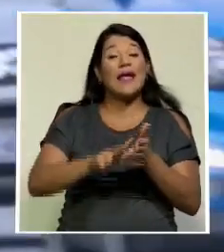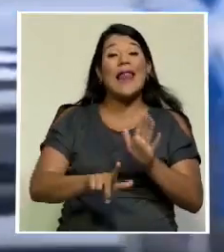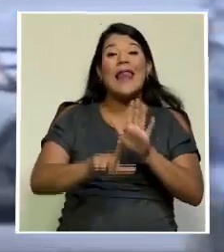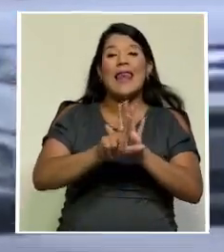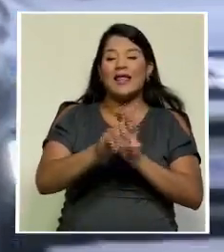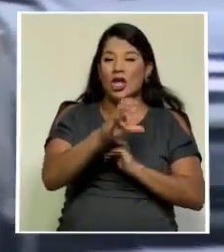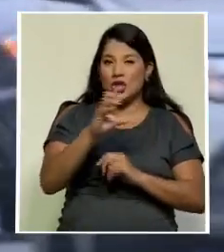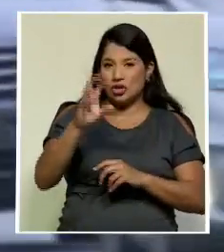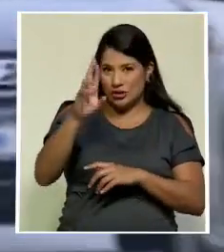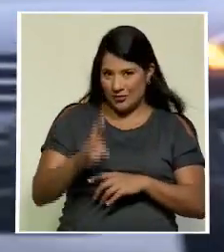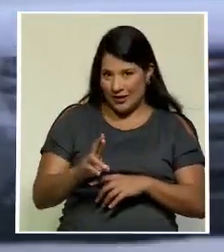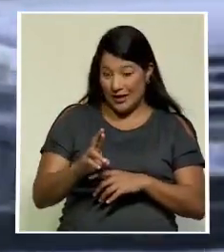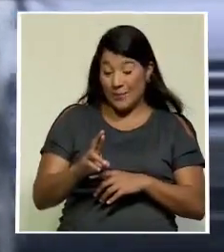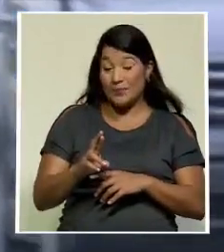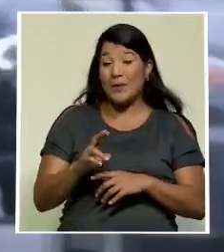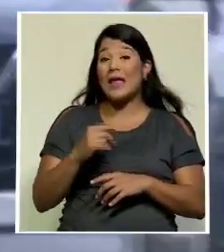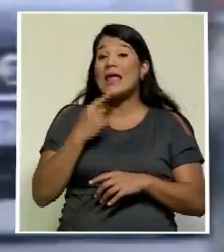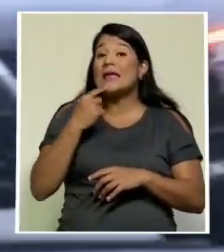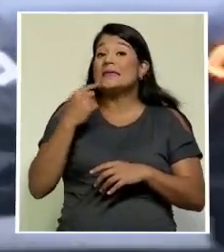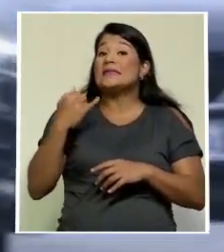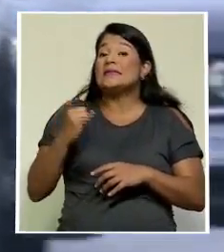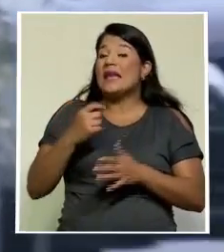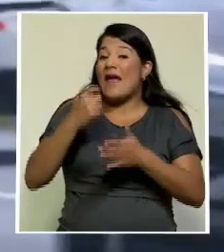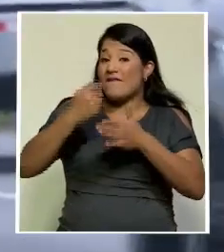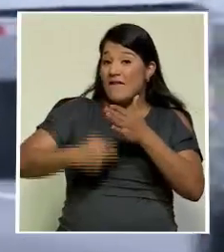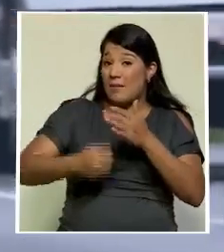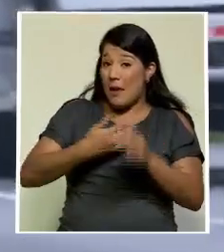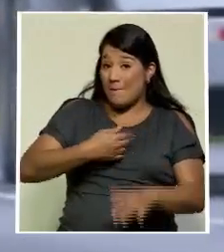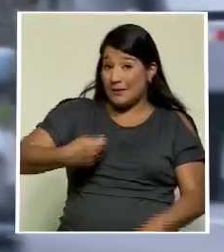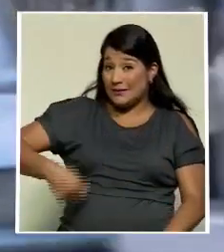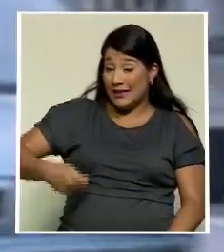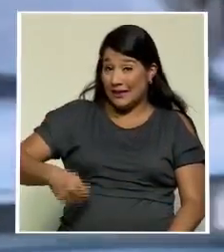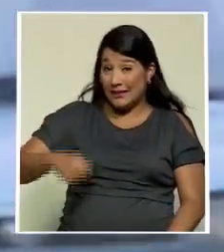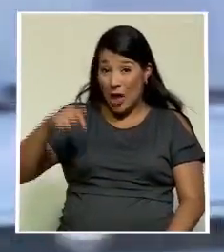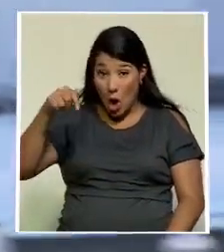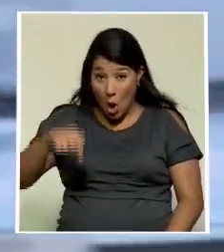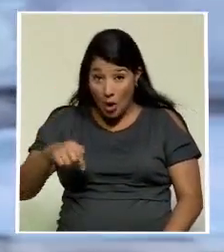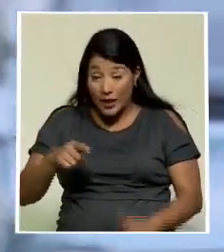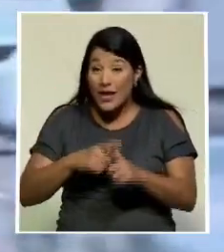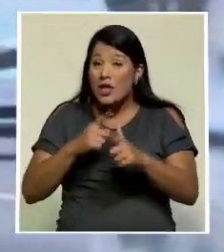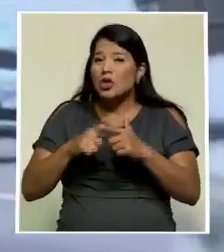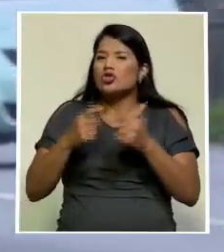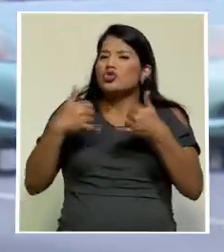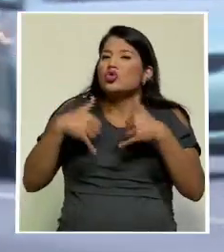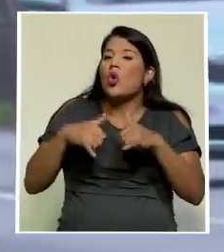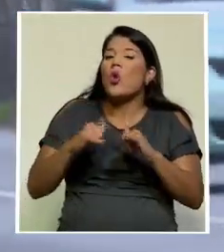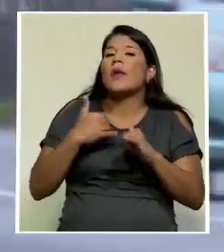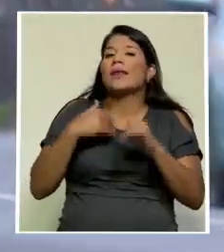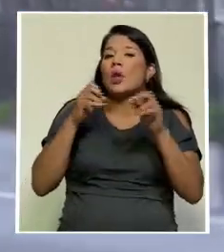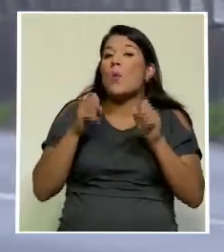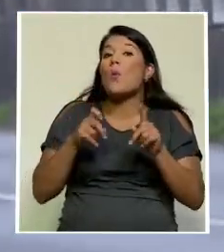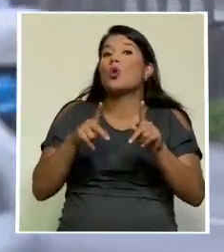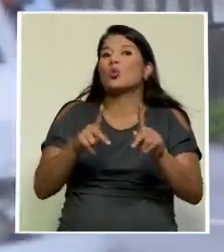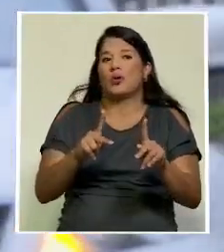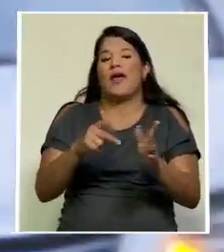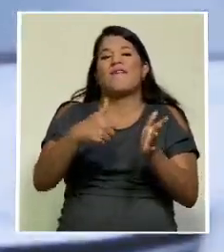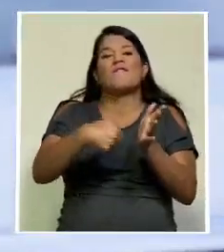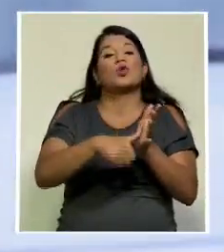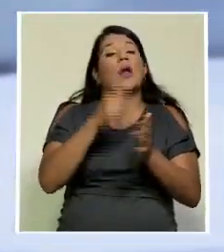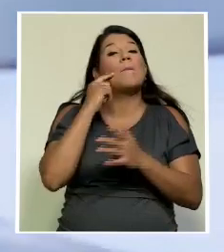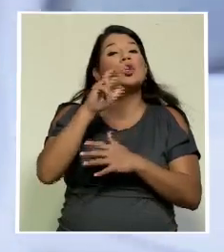que si la firma del presidente se diera a hoy, habría una mínima opción de aplicar este resello. Si el veto